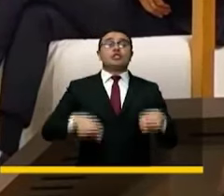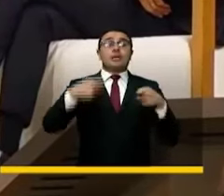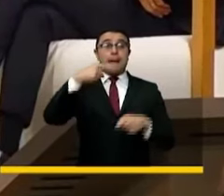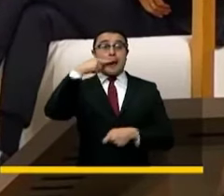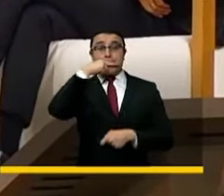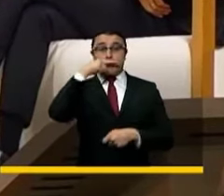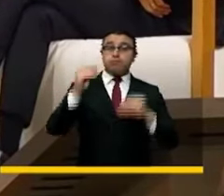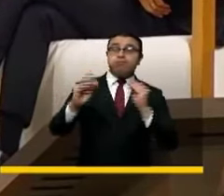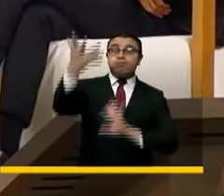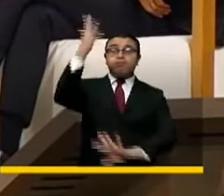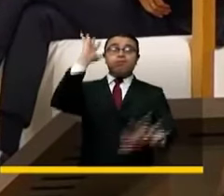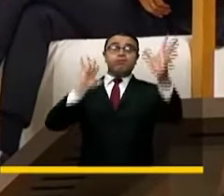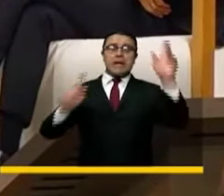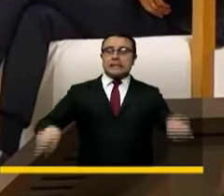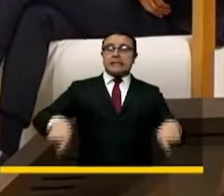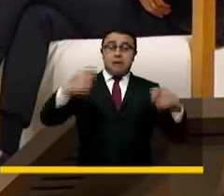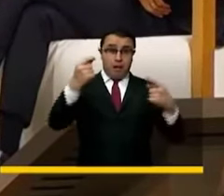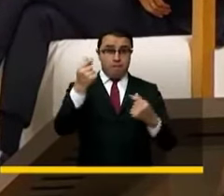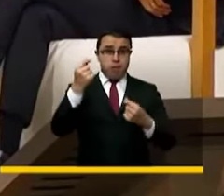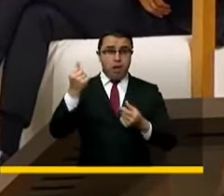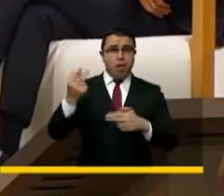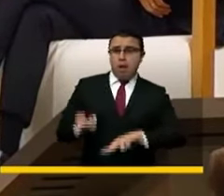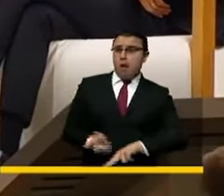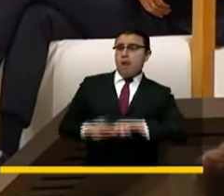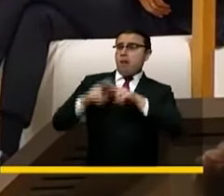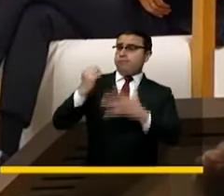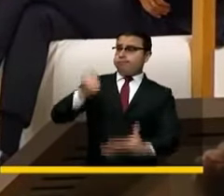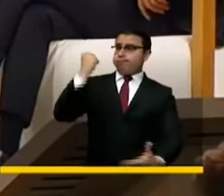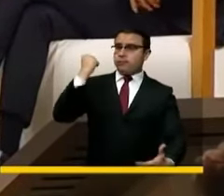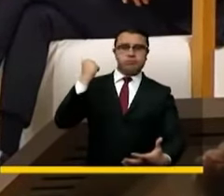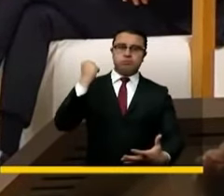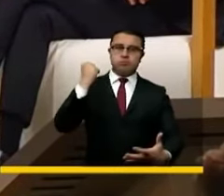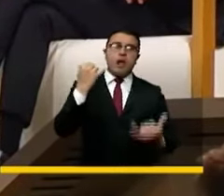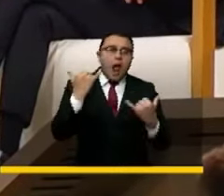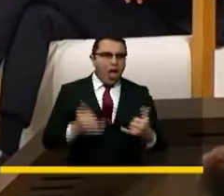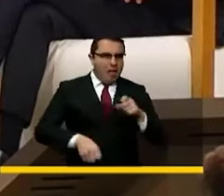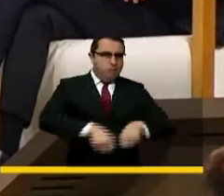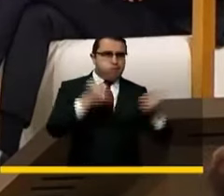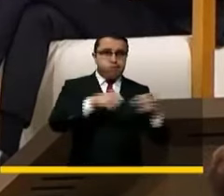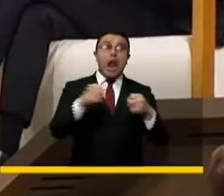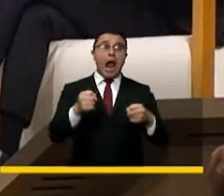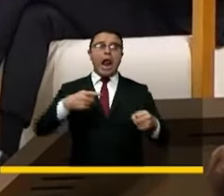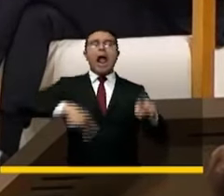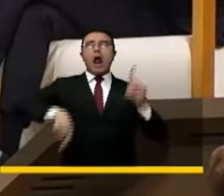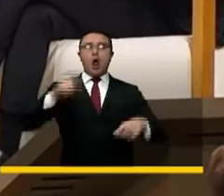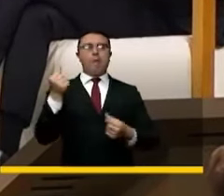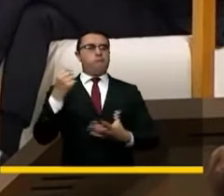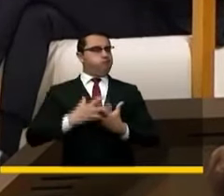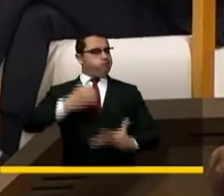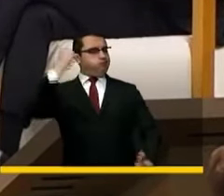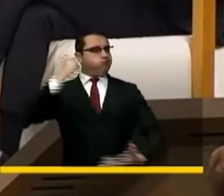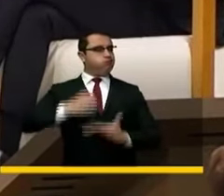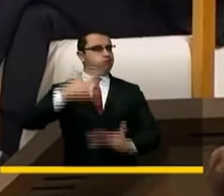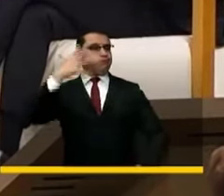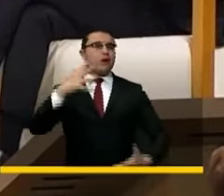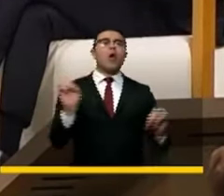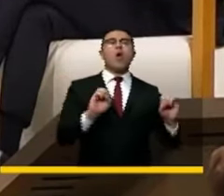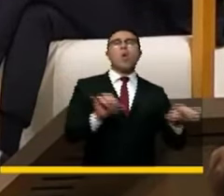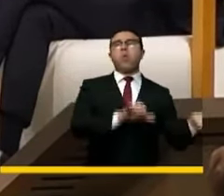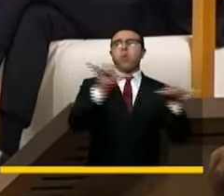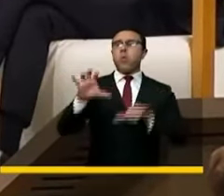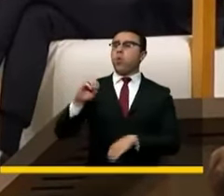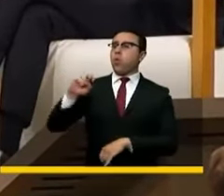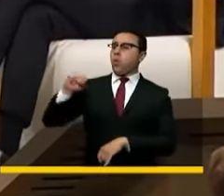rentable. Lo rentable ha sido destruirla. Lo mismo podríamos ver en las selvas del Congo, en las selvas